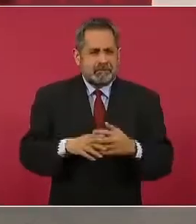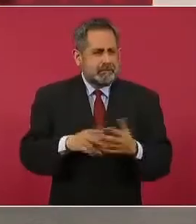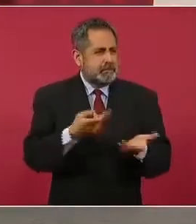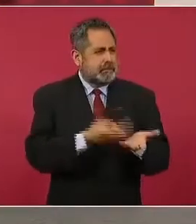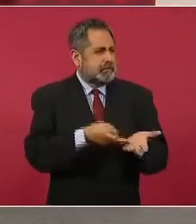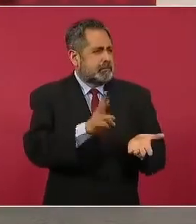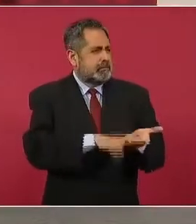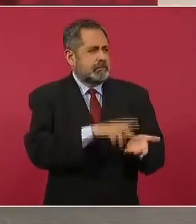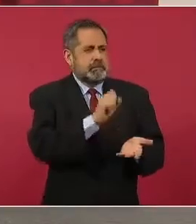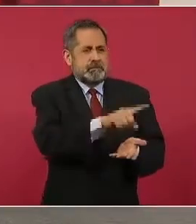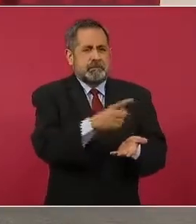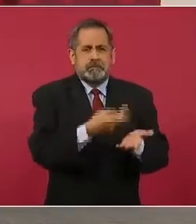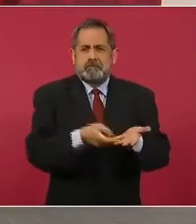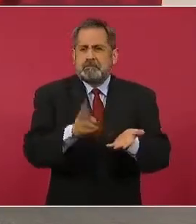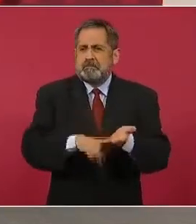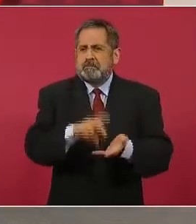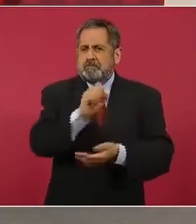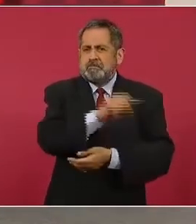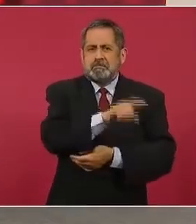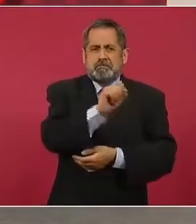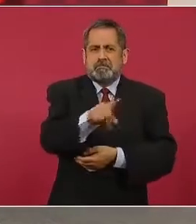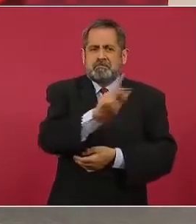cada secretaría